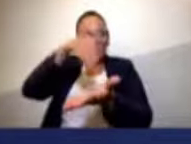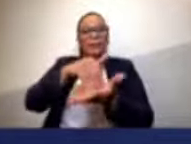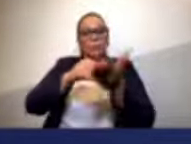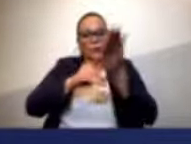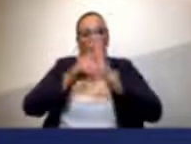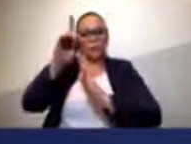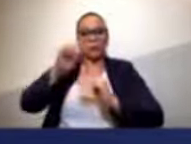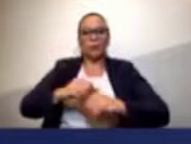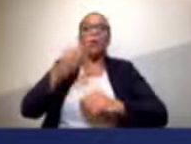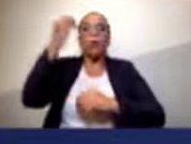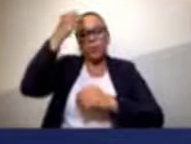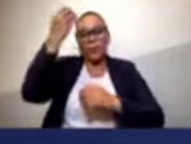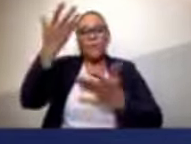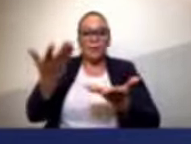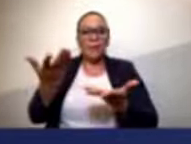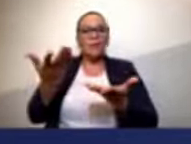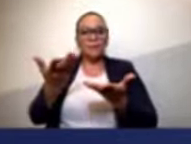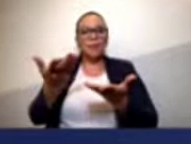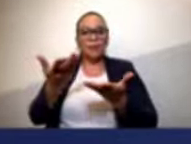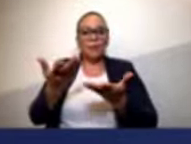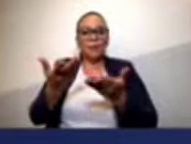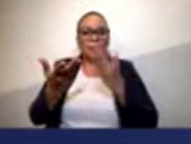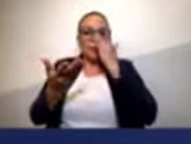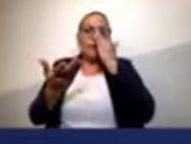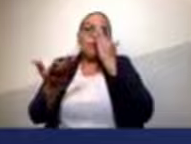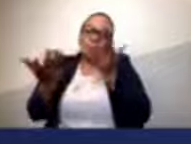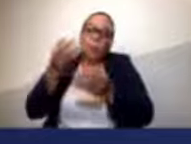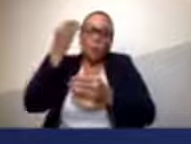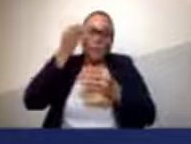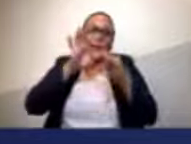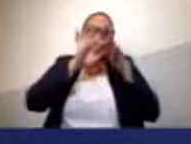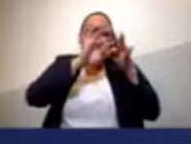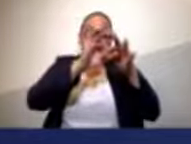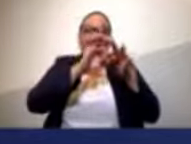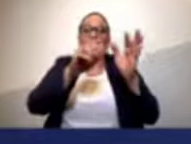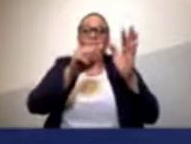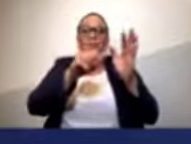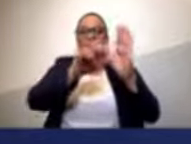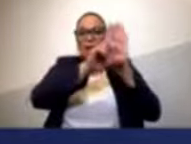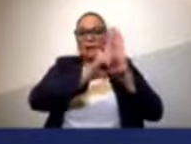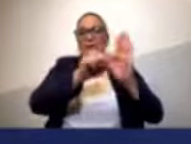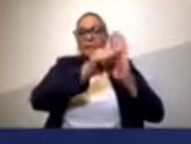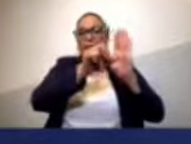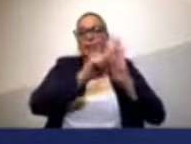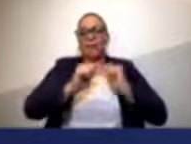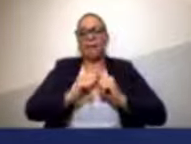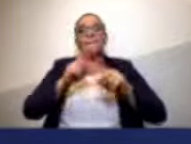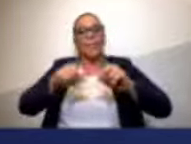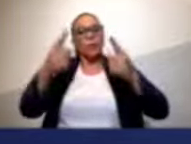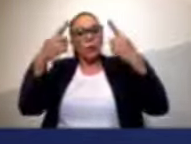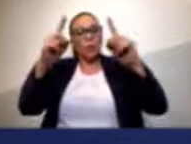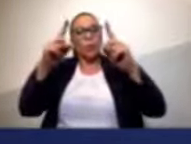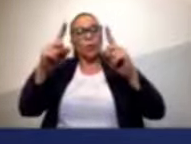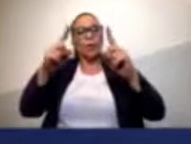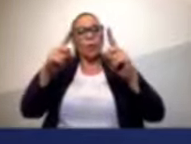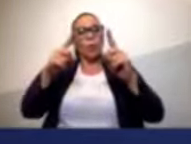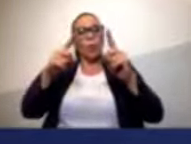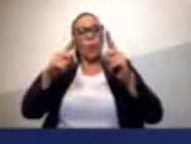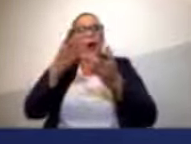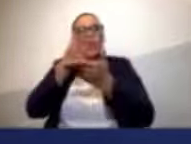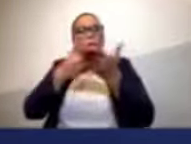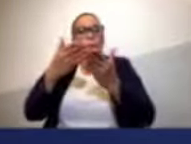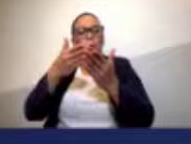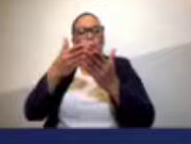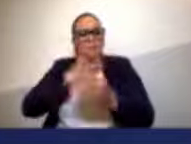obviamente, formulado por la ley de la Asamblea Legislativa, un efecto positivo en igualar